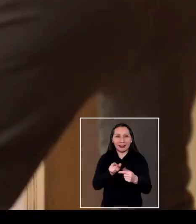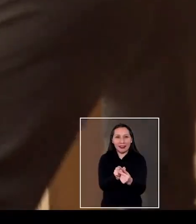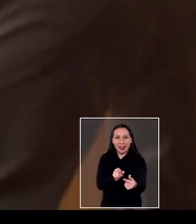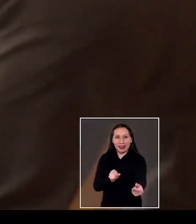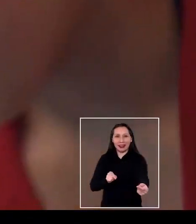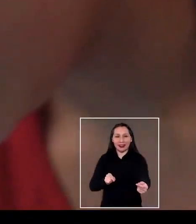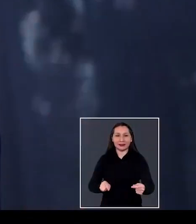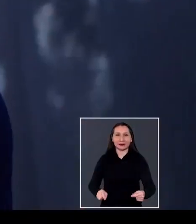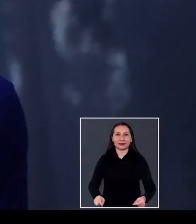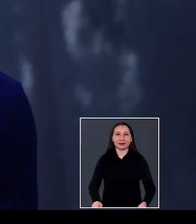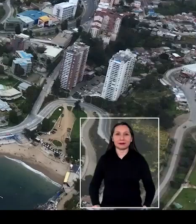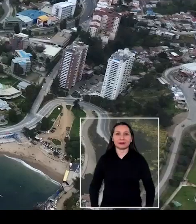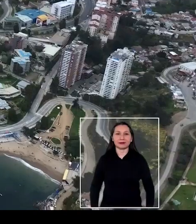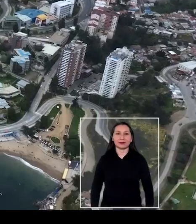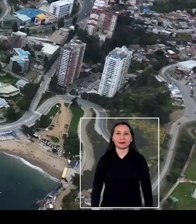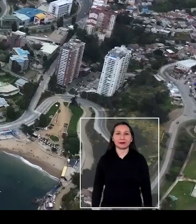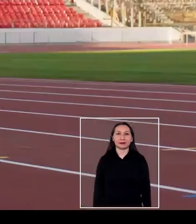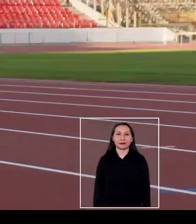tierra.